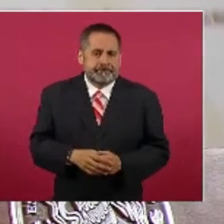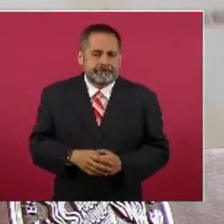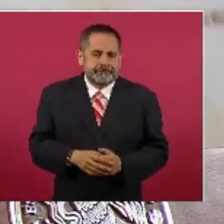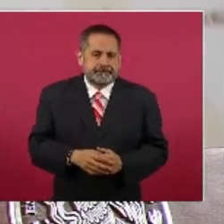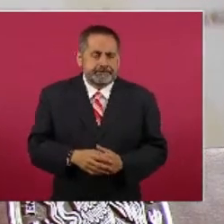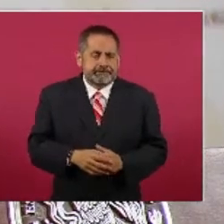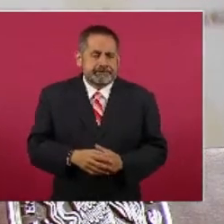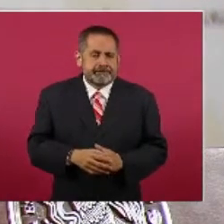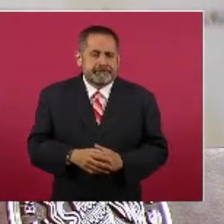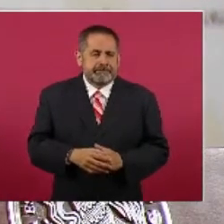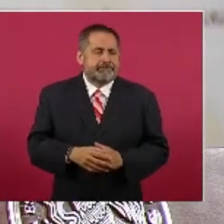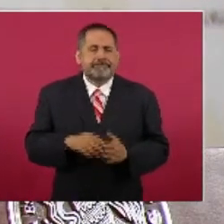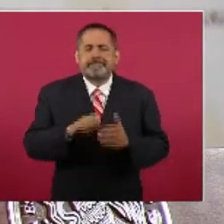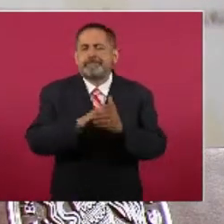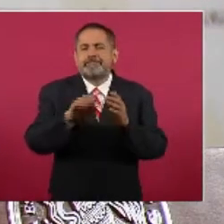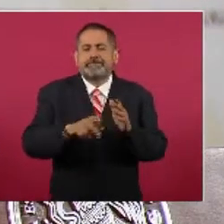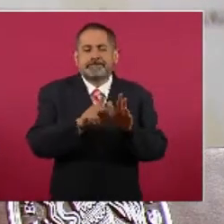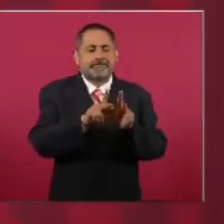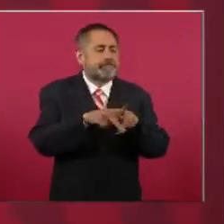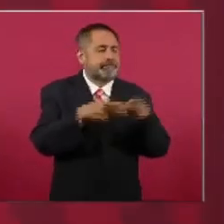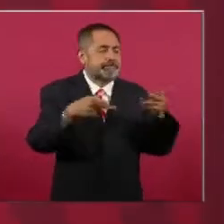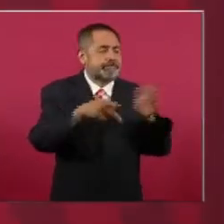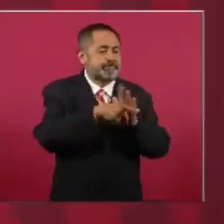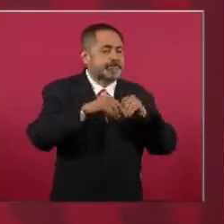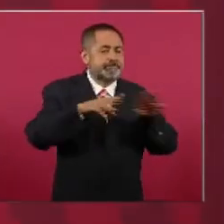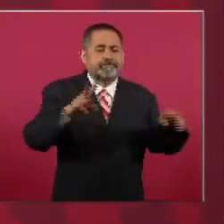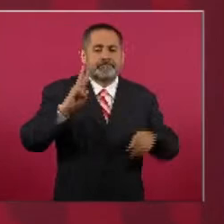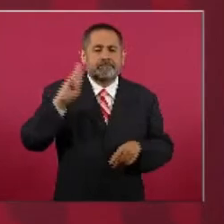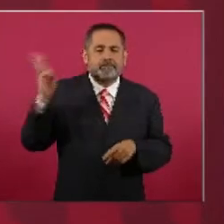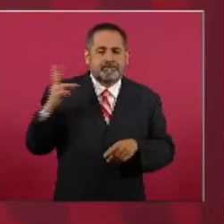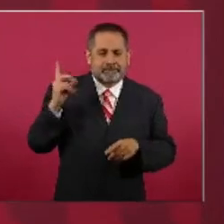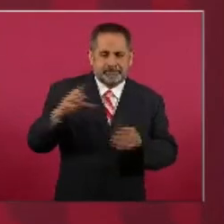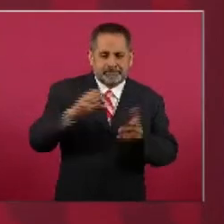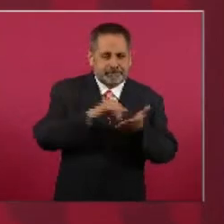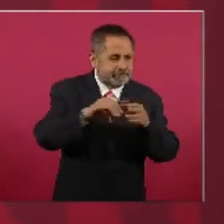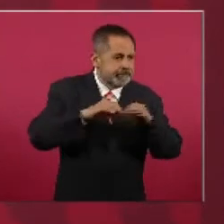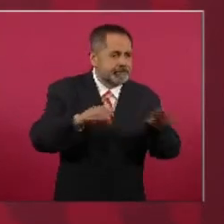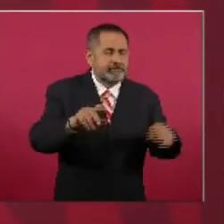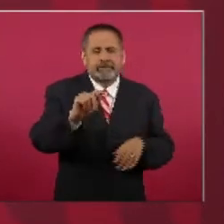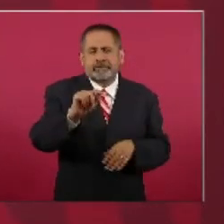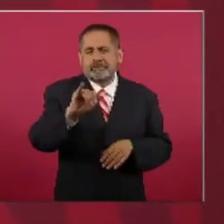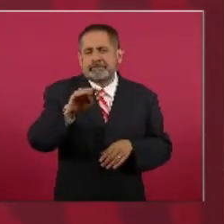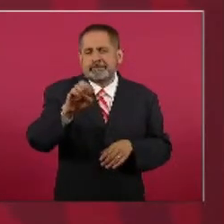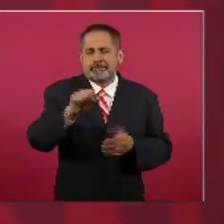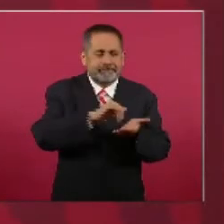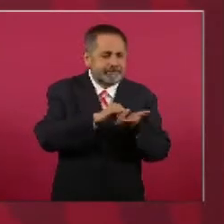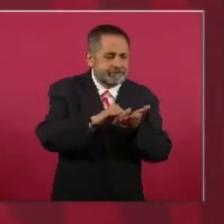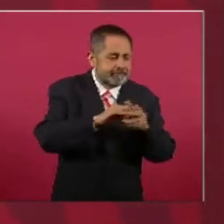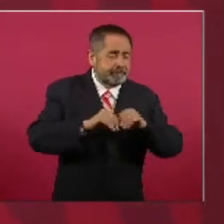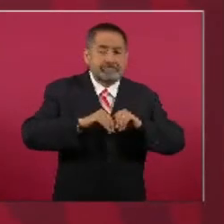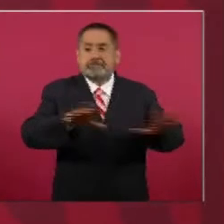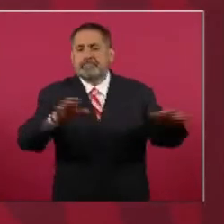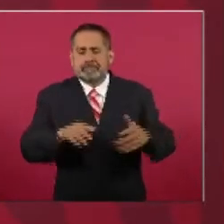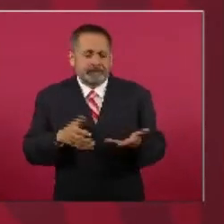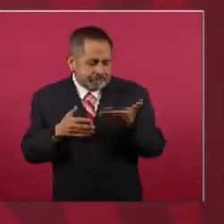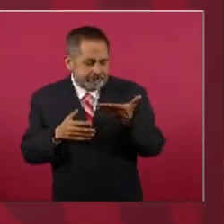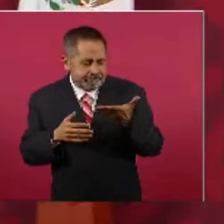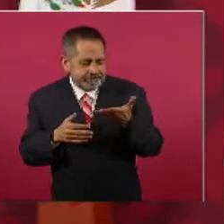sale un artículo del washington post new york times' pasa nada